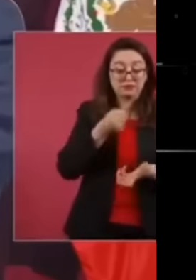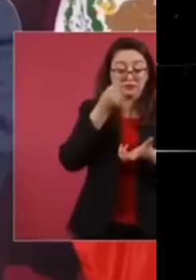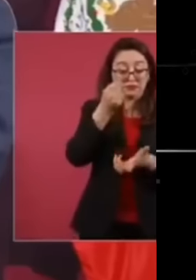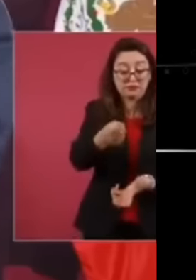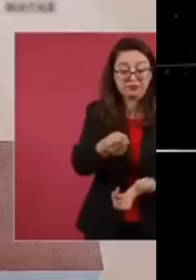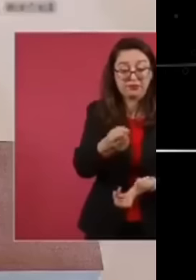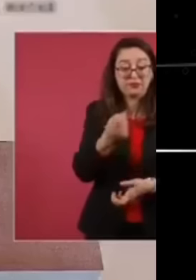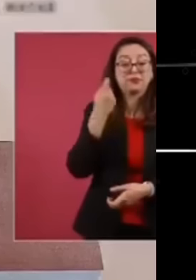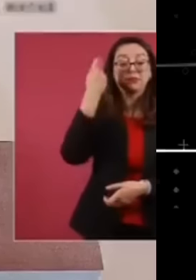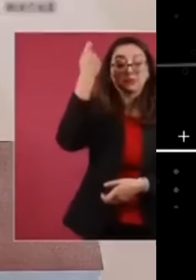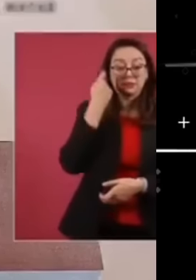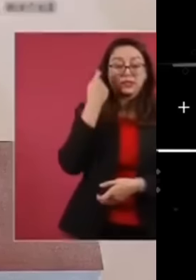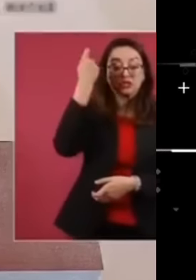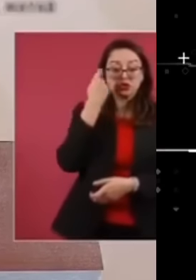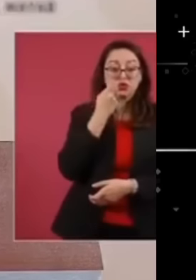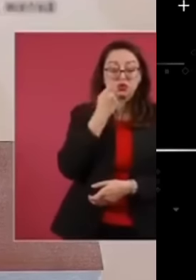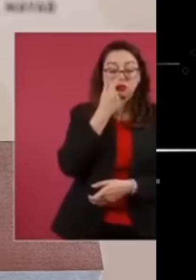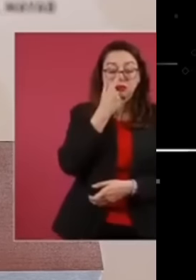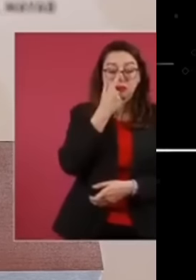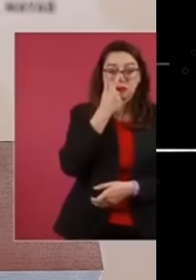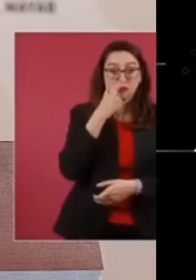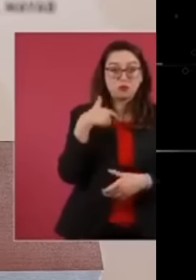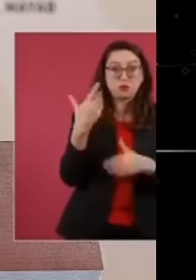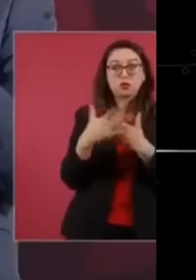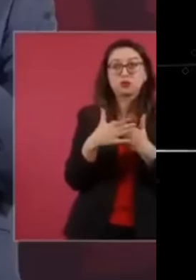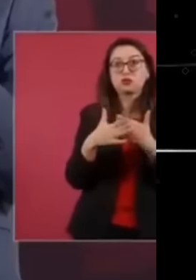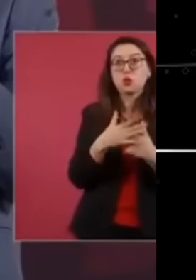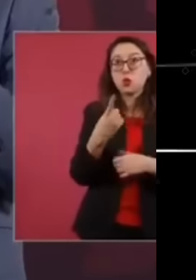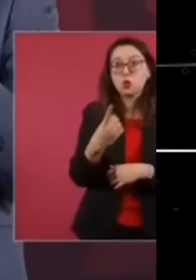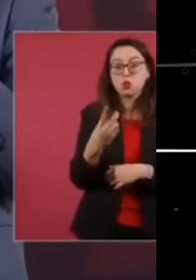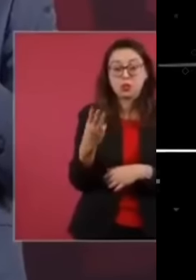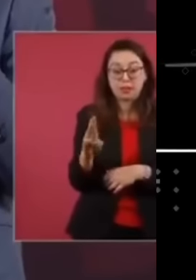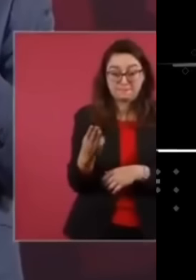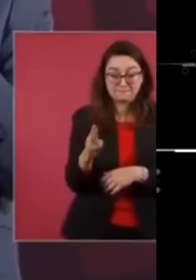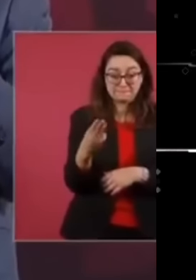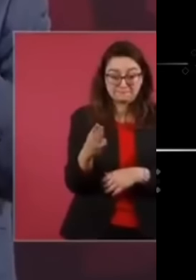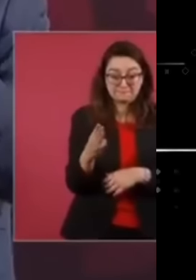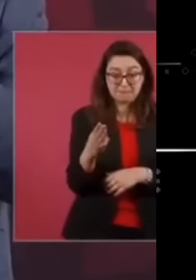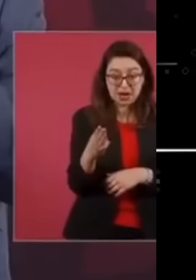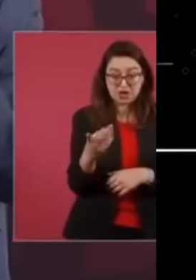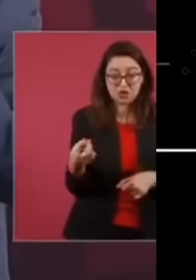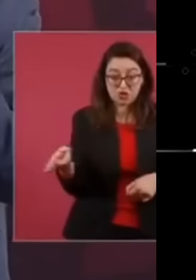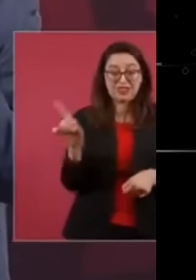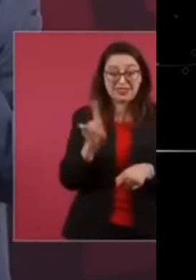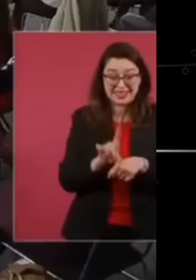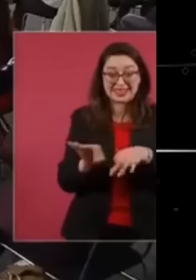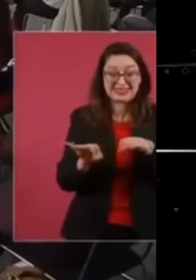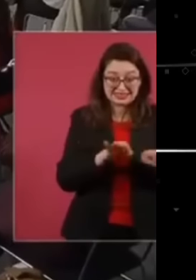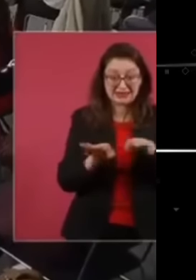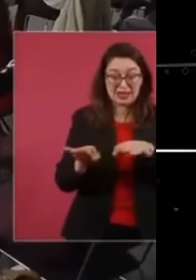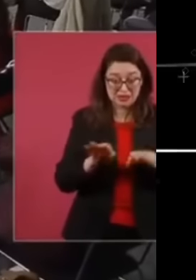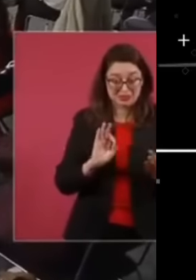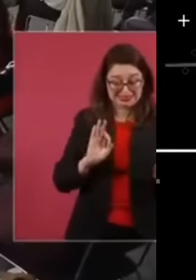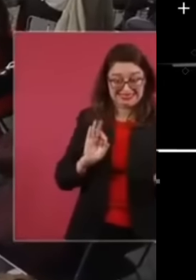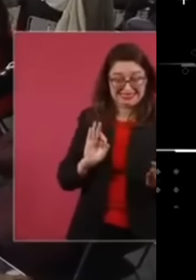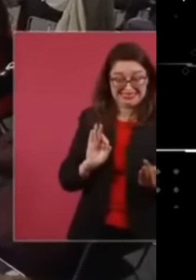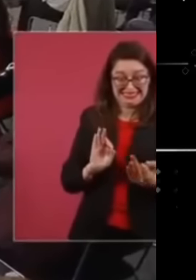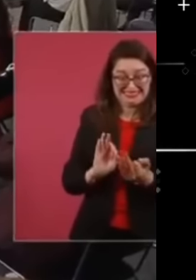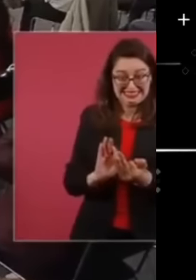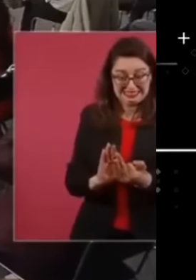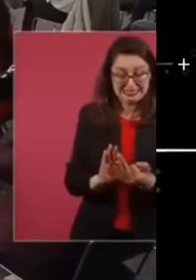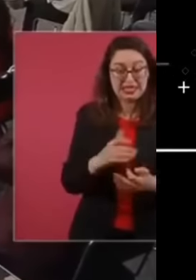reunir antes del día primero de mayo que es el día del trabajo